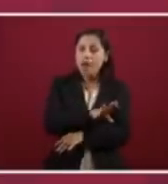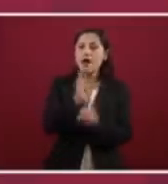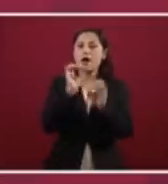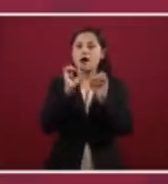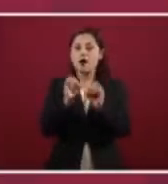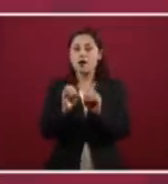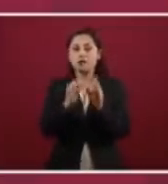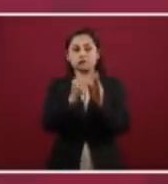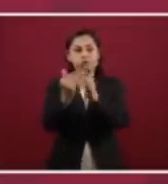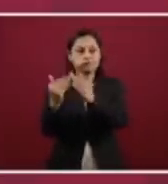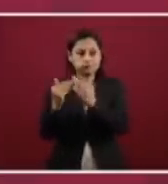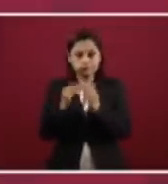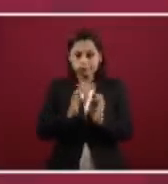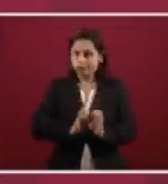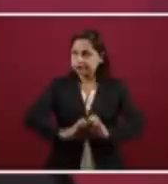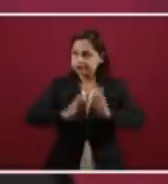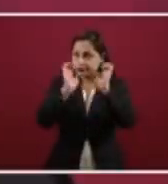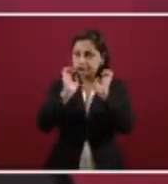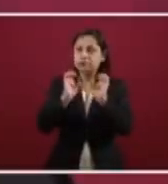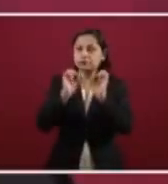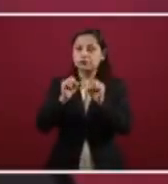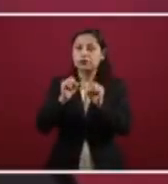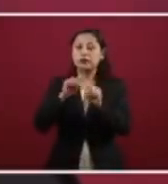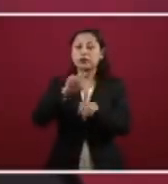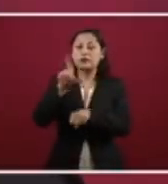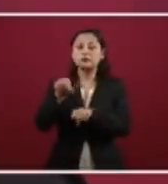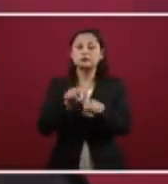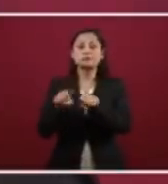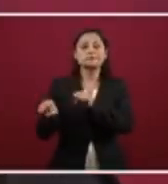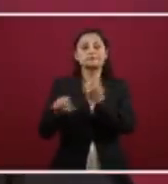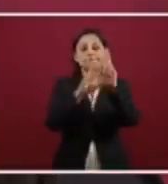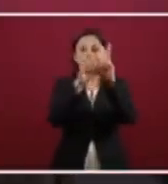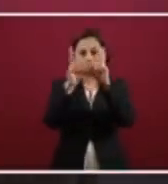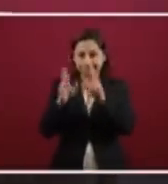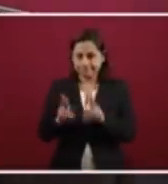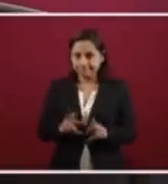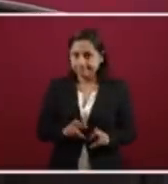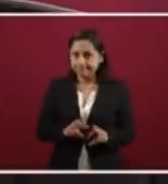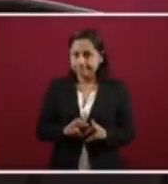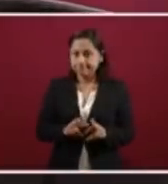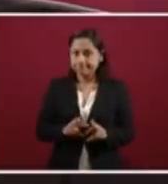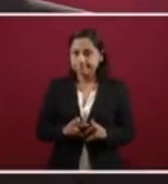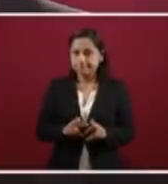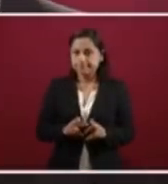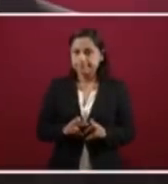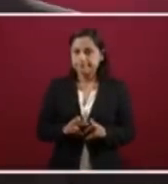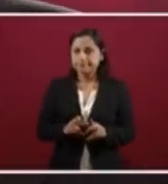unidades habitacionales que resultaron afectadas, pues los